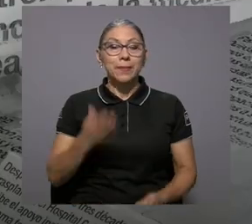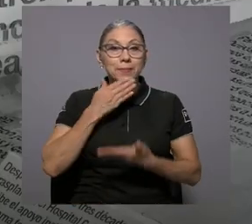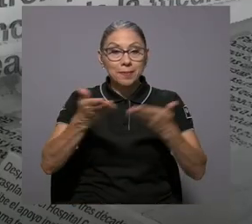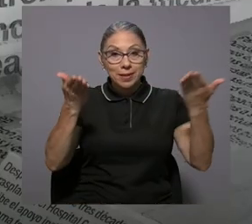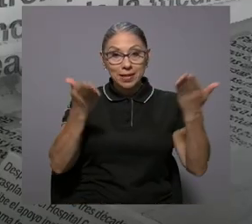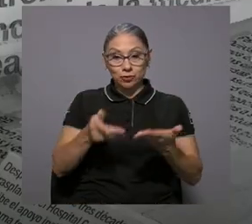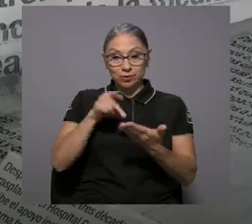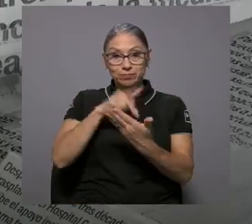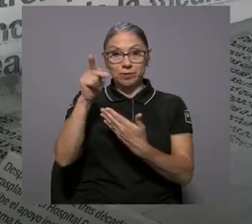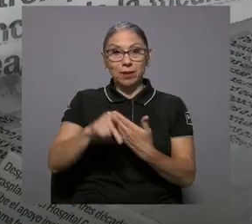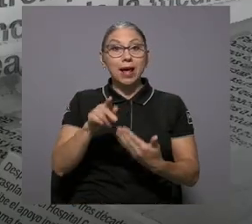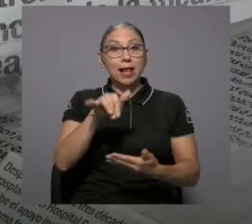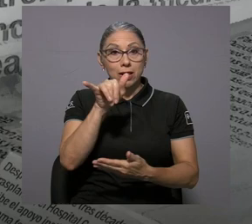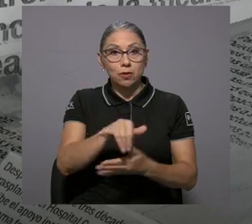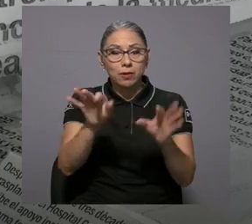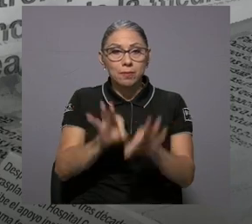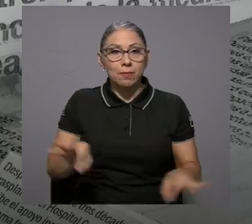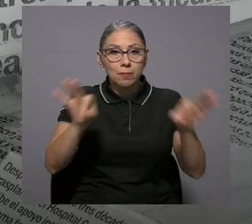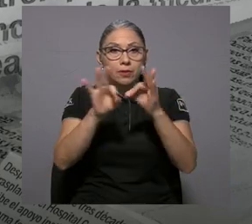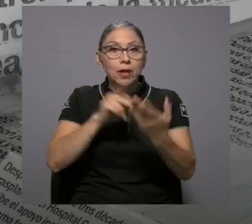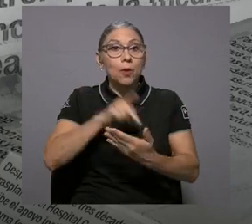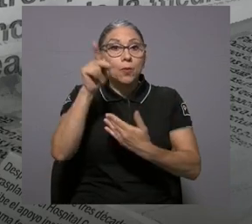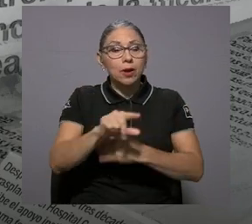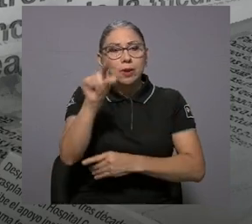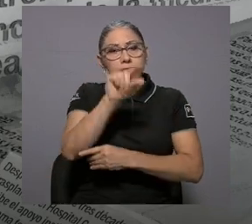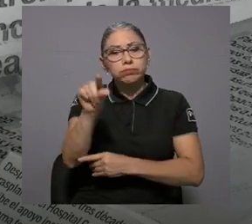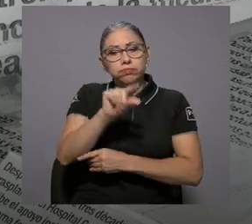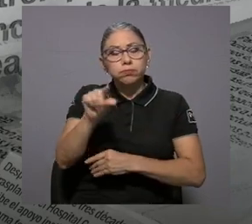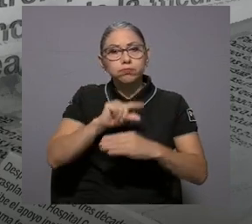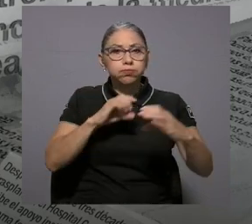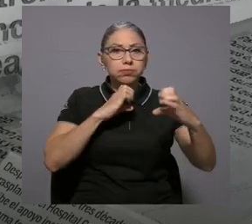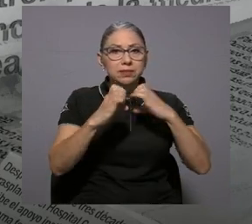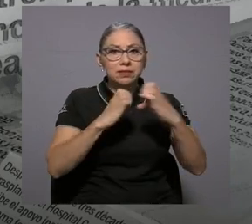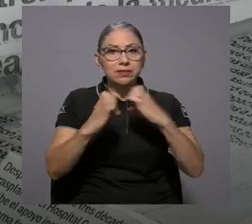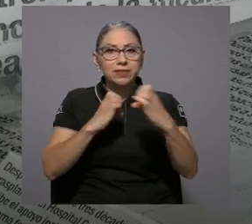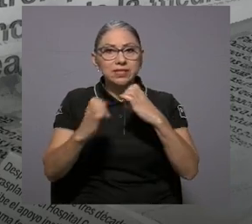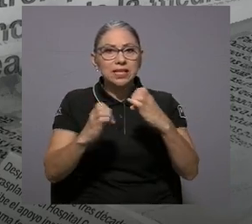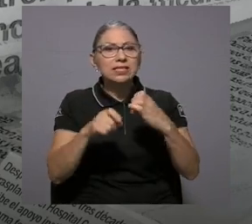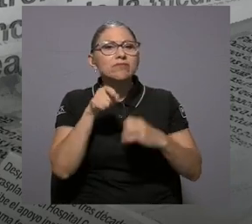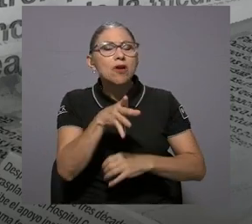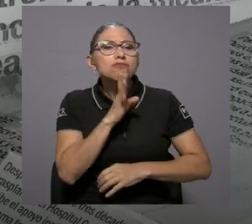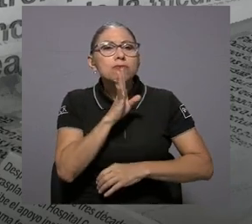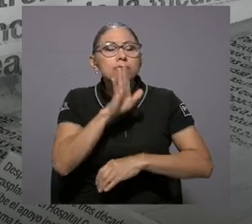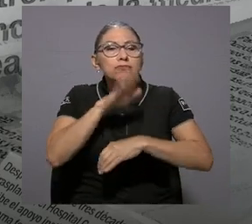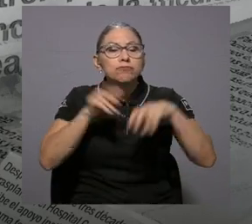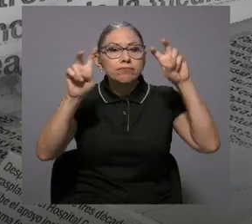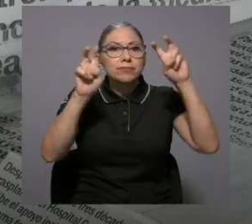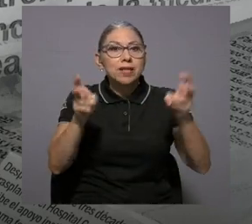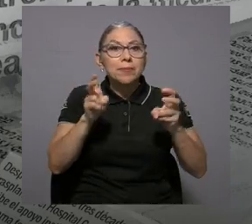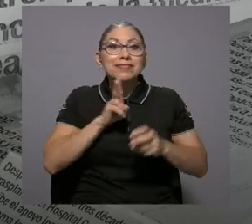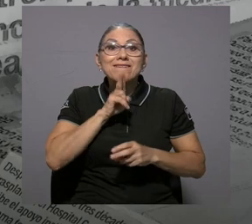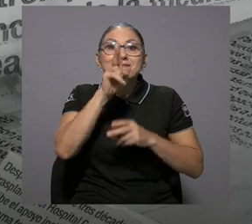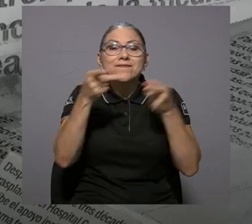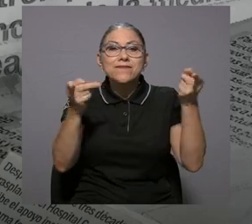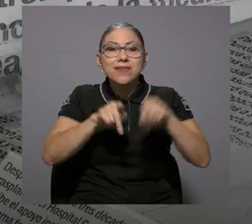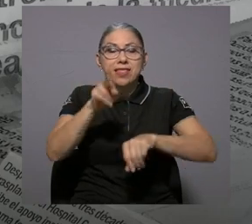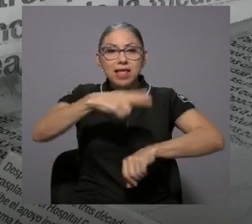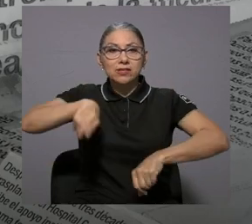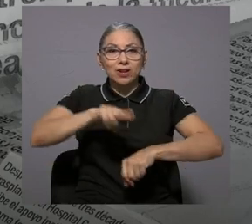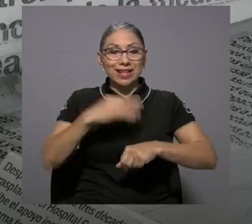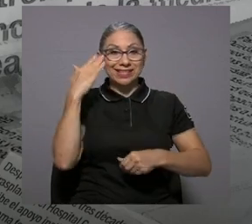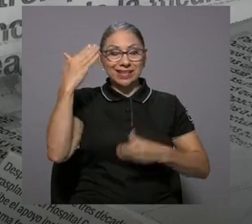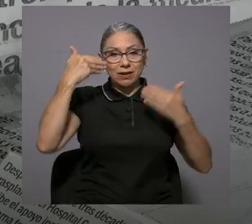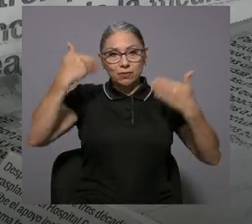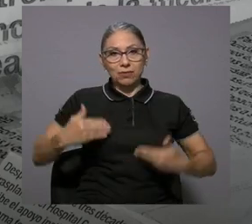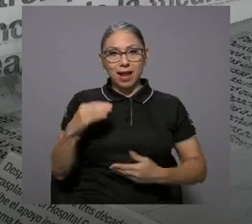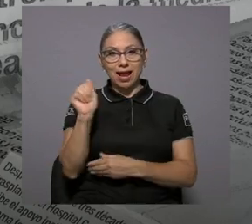Bienvenidos a Lo que Importa, un programa de entrevista semanal que trata temas de la realidad nacional. Les saluda